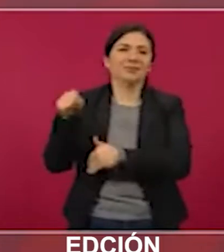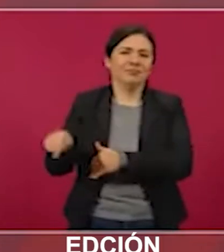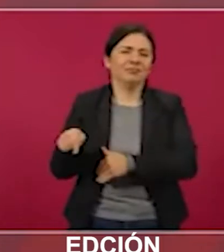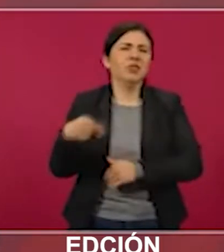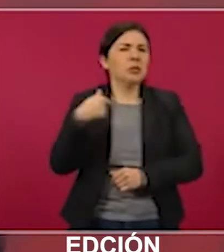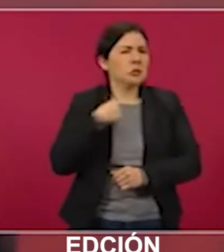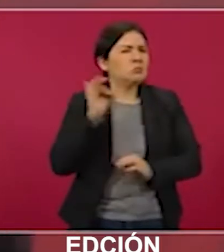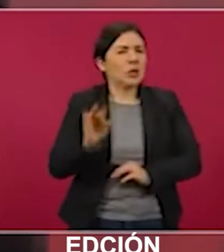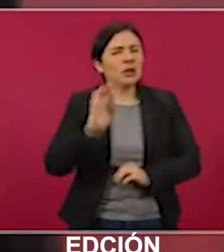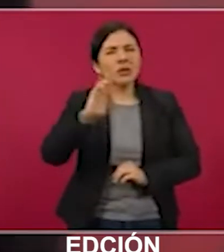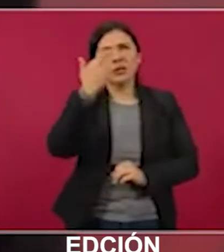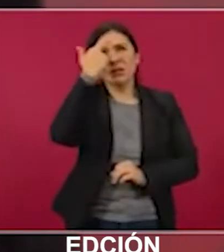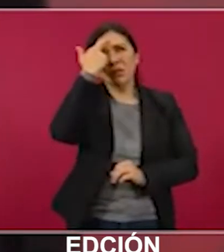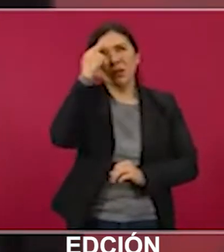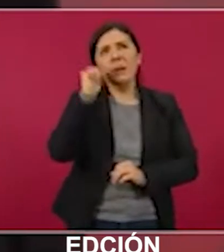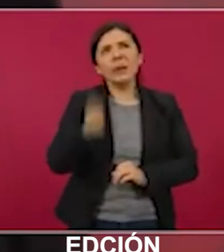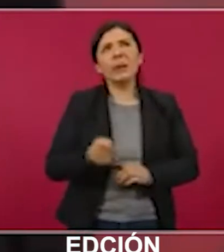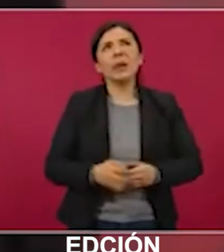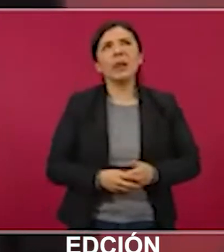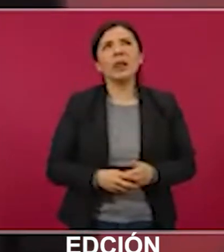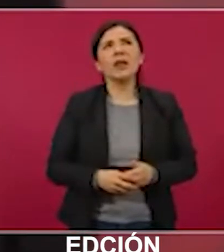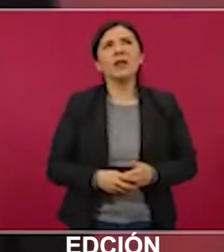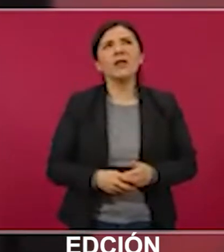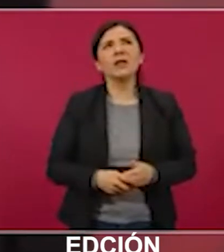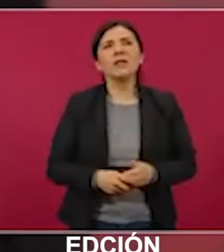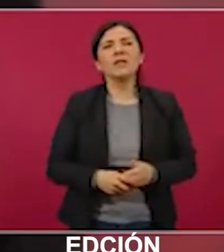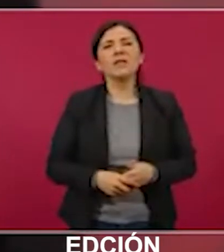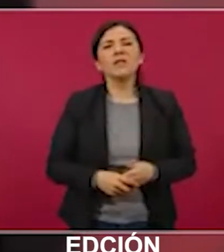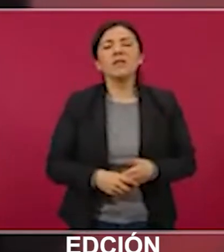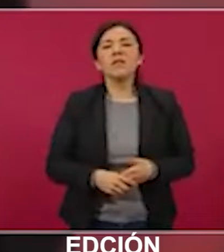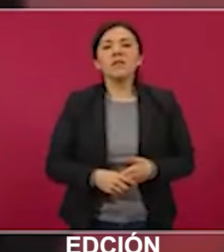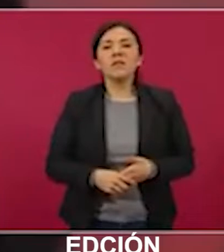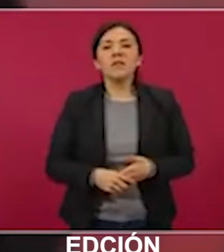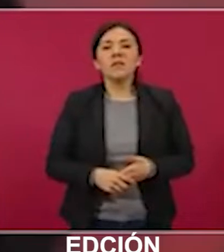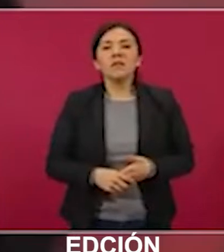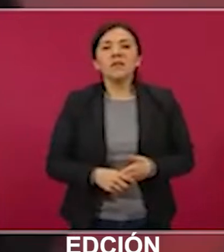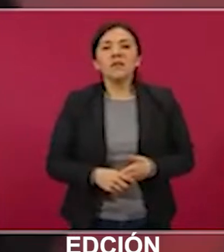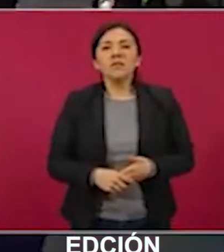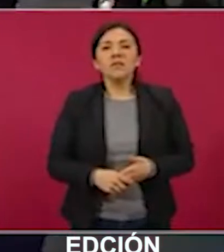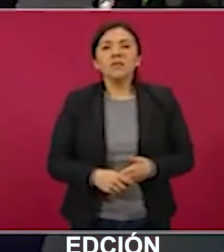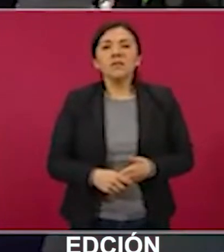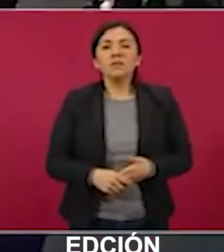Yo recuerdo que los